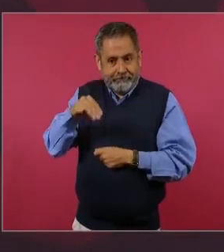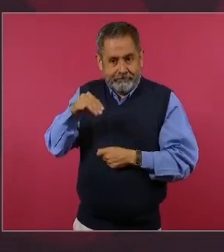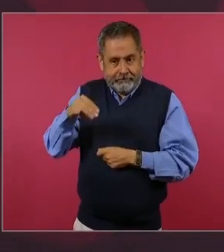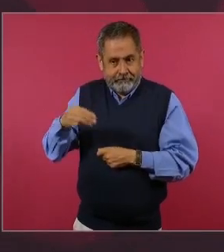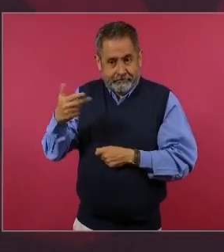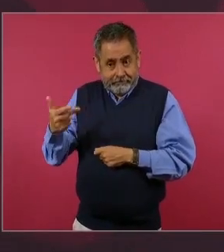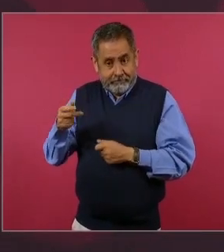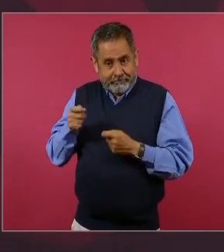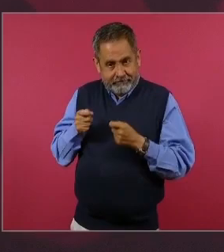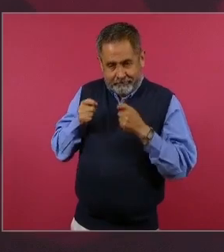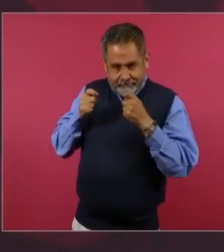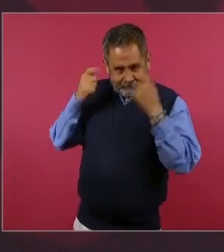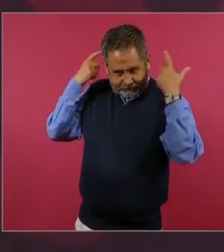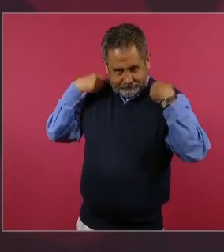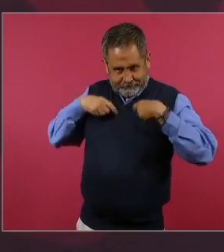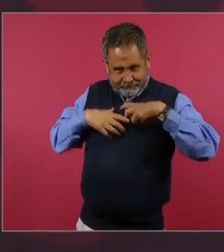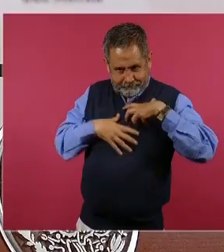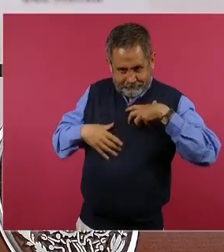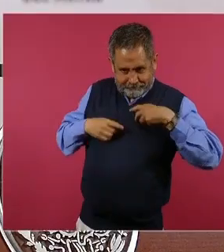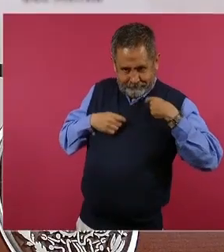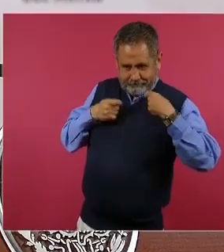Madrid,